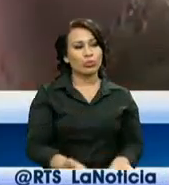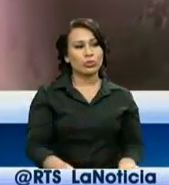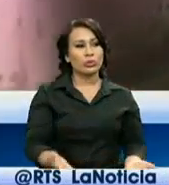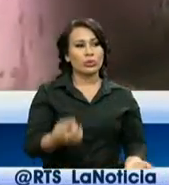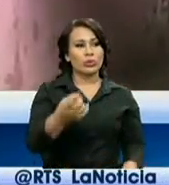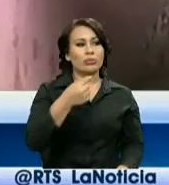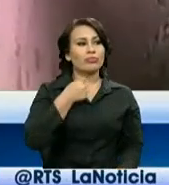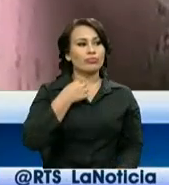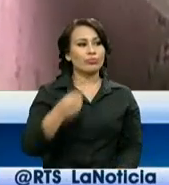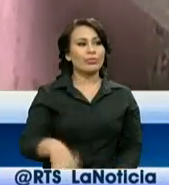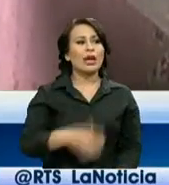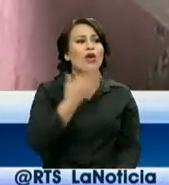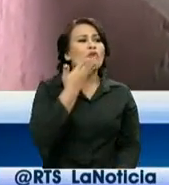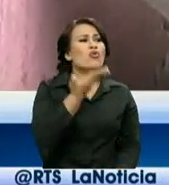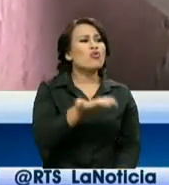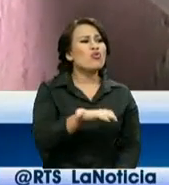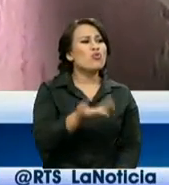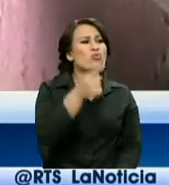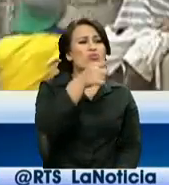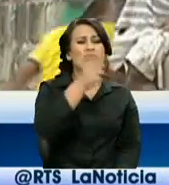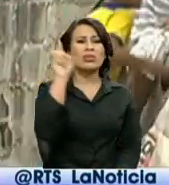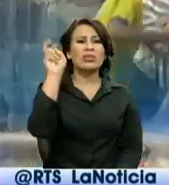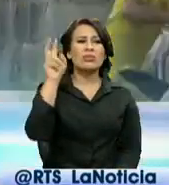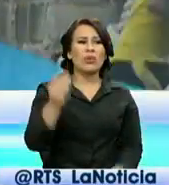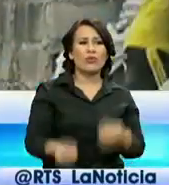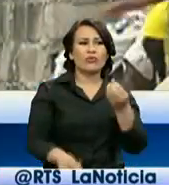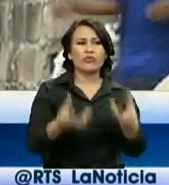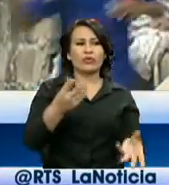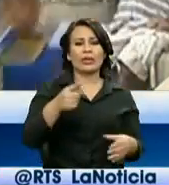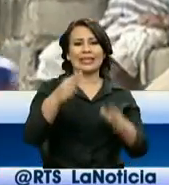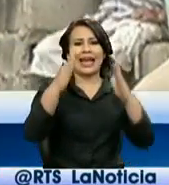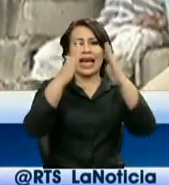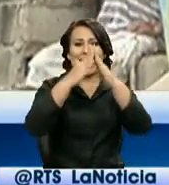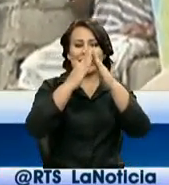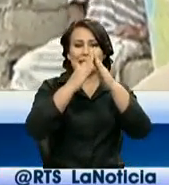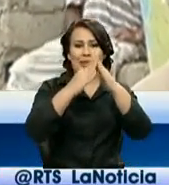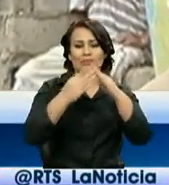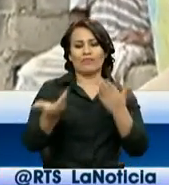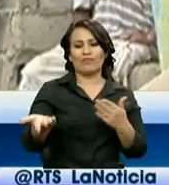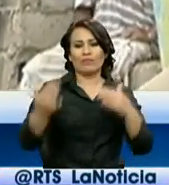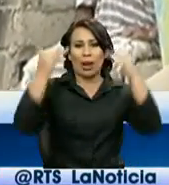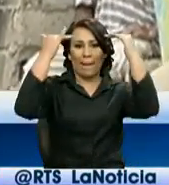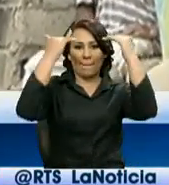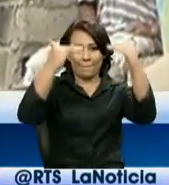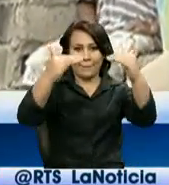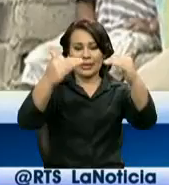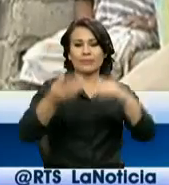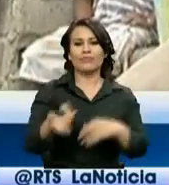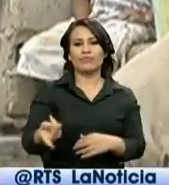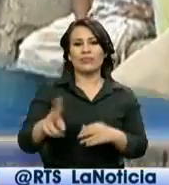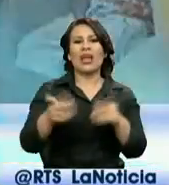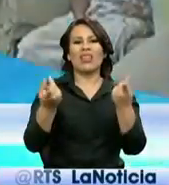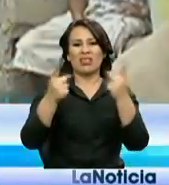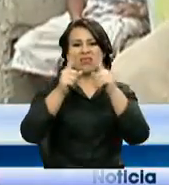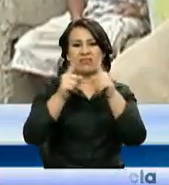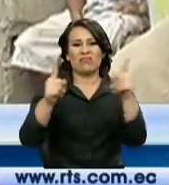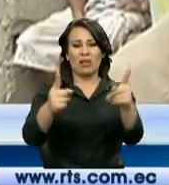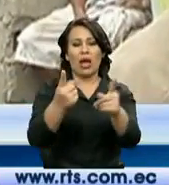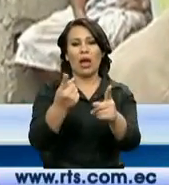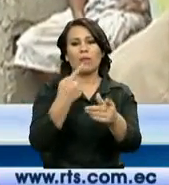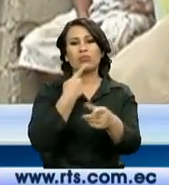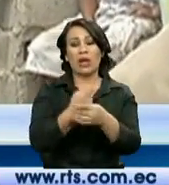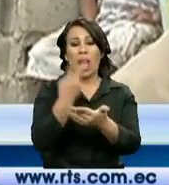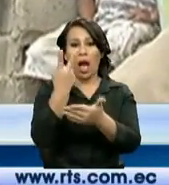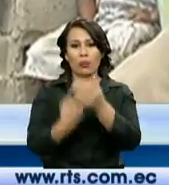determinar cómo se habría originado el fuego. Una vivienda de construcción mixta en bloque 1 de Bastión, en donde acudimos unidades